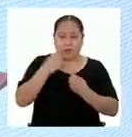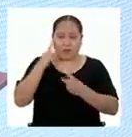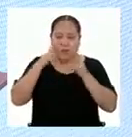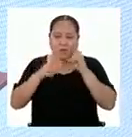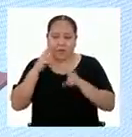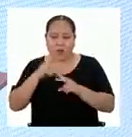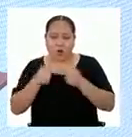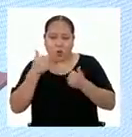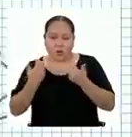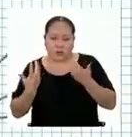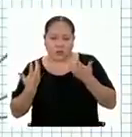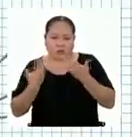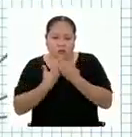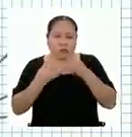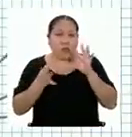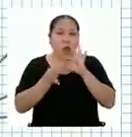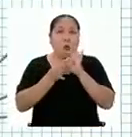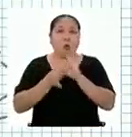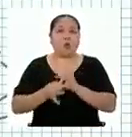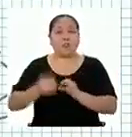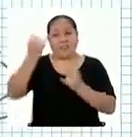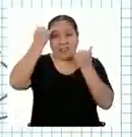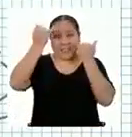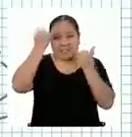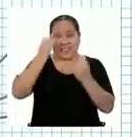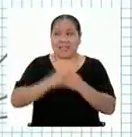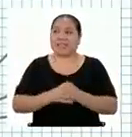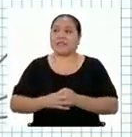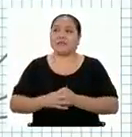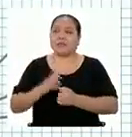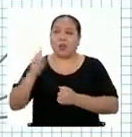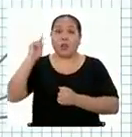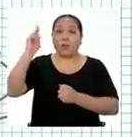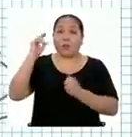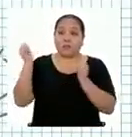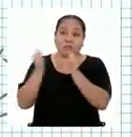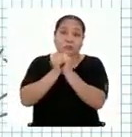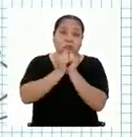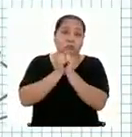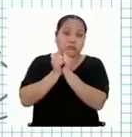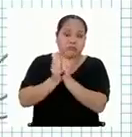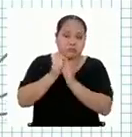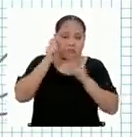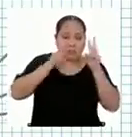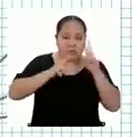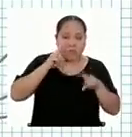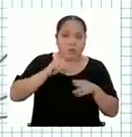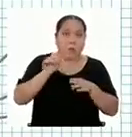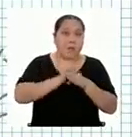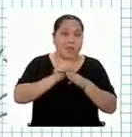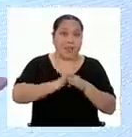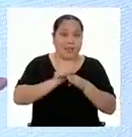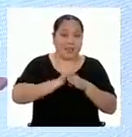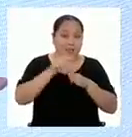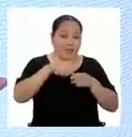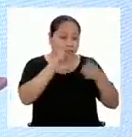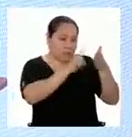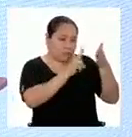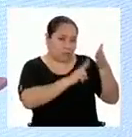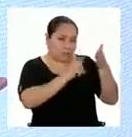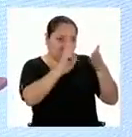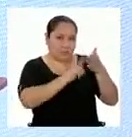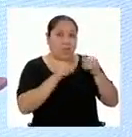relaciones entre las ideas. Con la profesora hemos venido haciendo ejercicios en base a un texto y vamos a